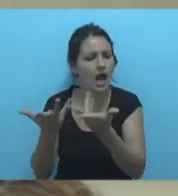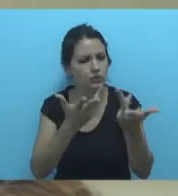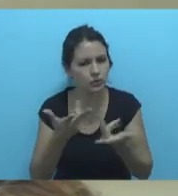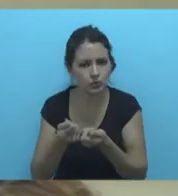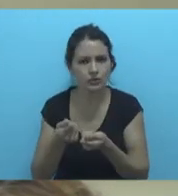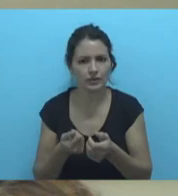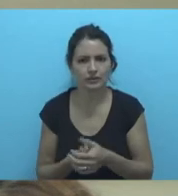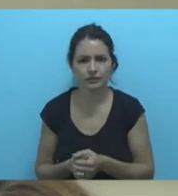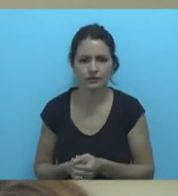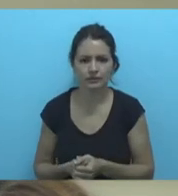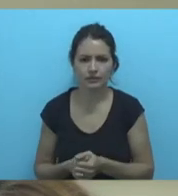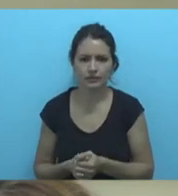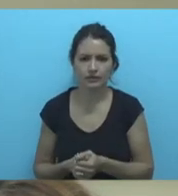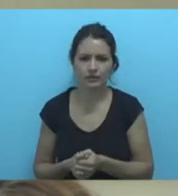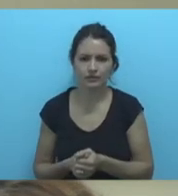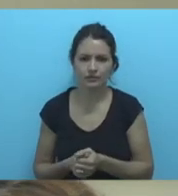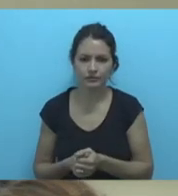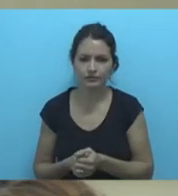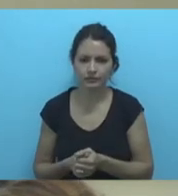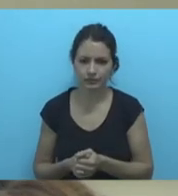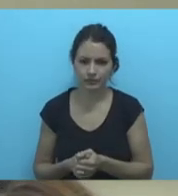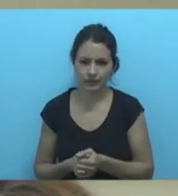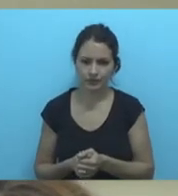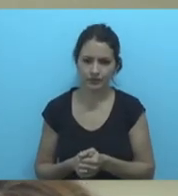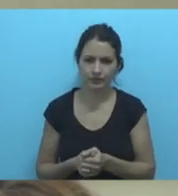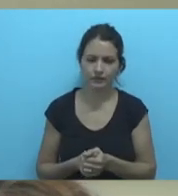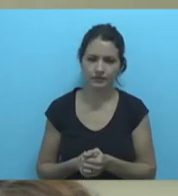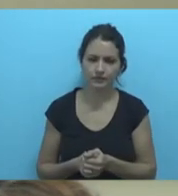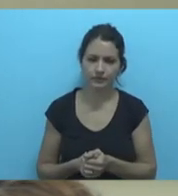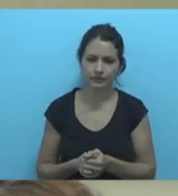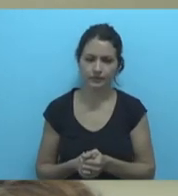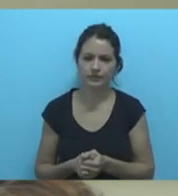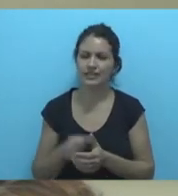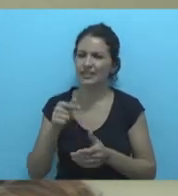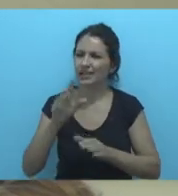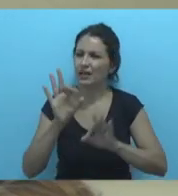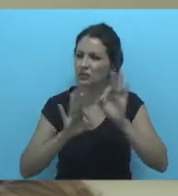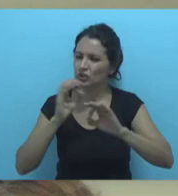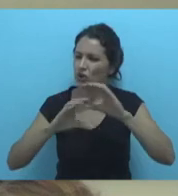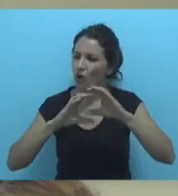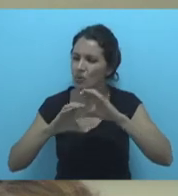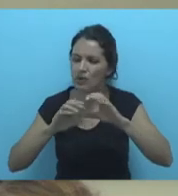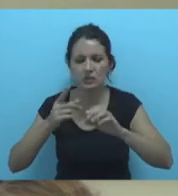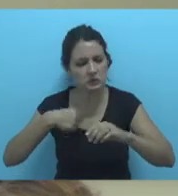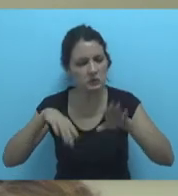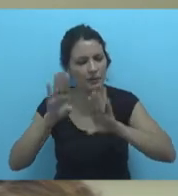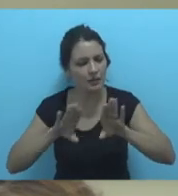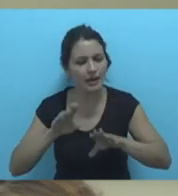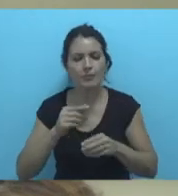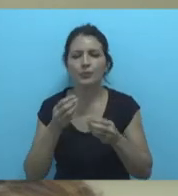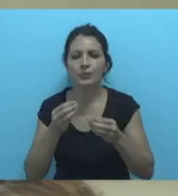Y creo que estas herramientas legislativas, más allá de las situaciones concretas, lo que buscan es eso, generar instancias de diálogo,